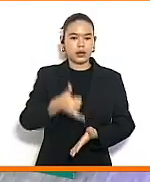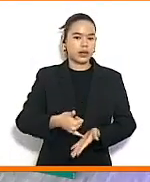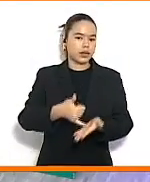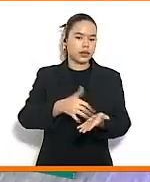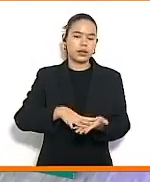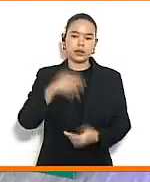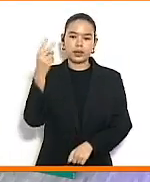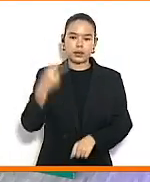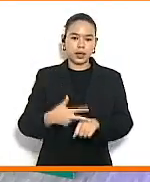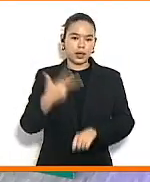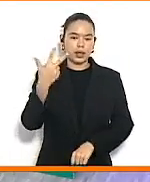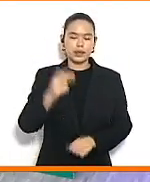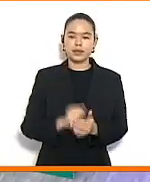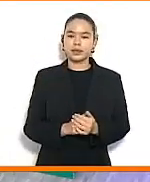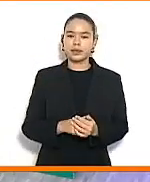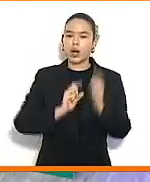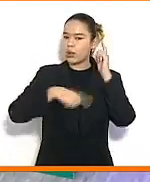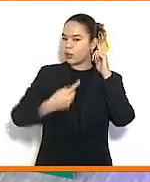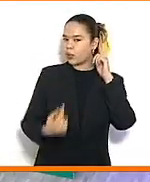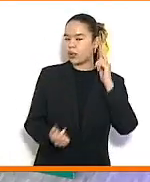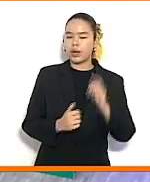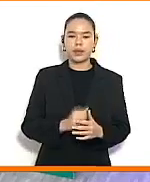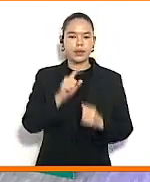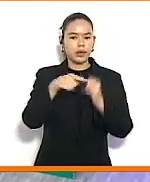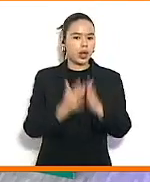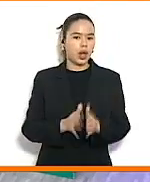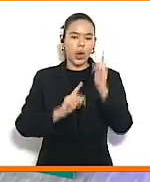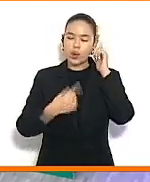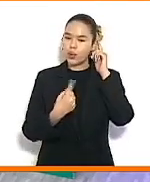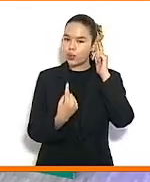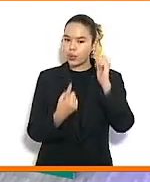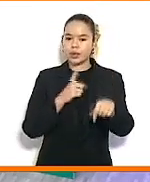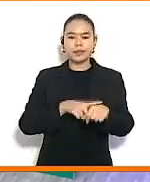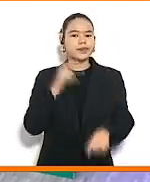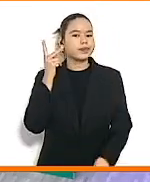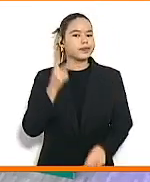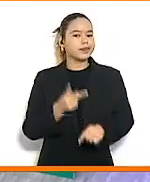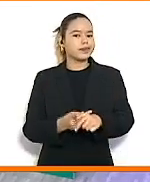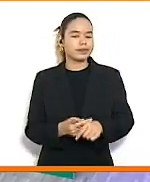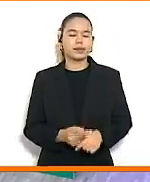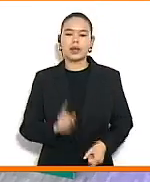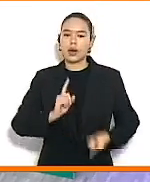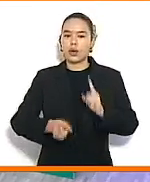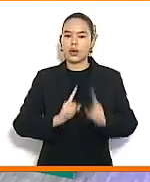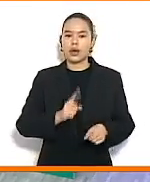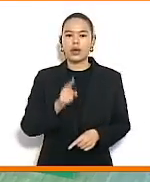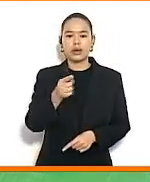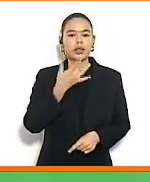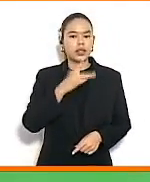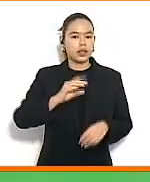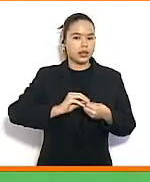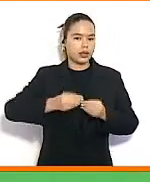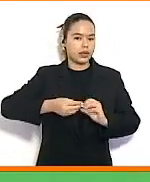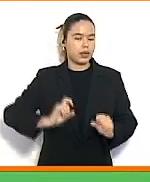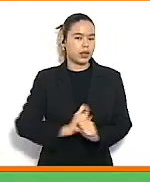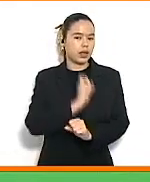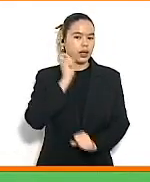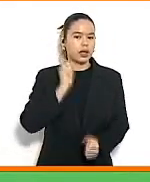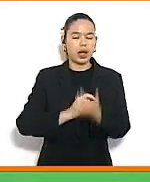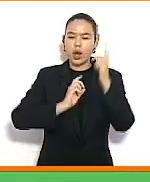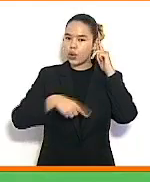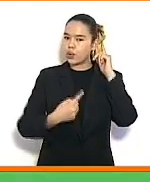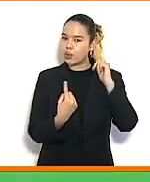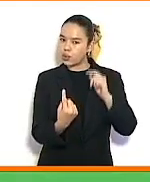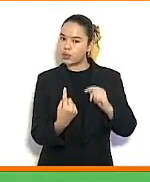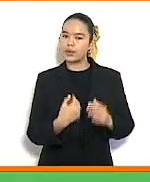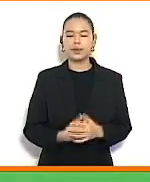se multiplica por 3 en diaria. Pero si eres jugador para más 1, vamos a conocer cuál es ese esperado número ganador en su jugada de más 1.